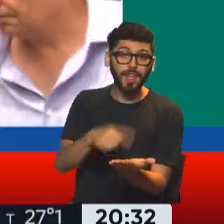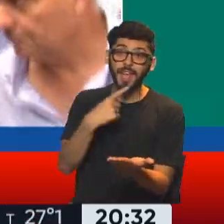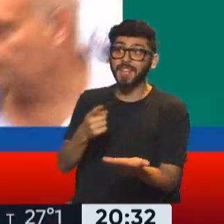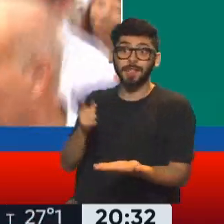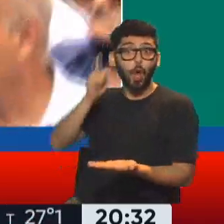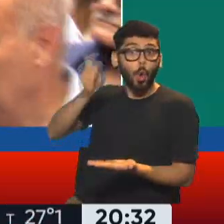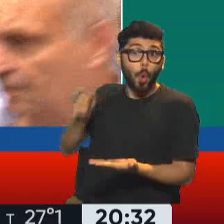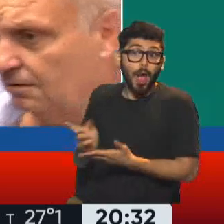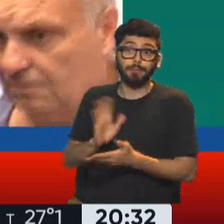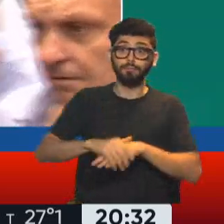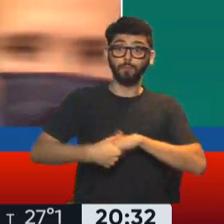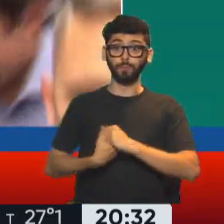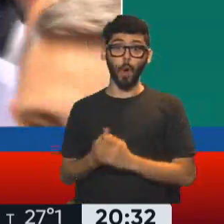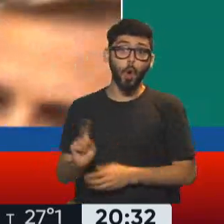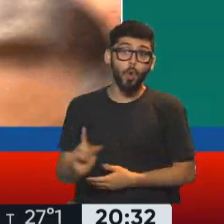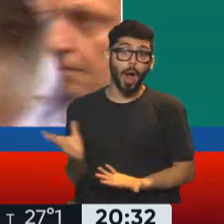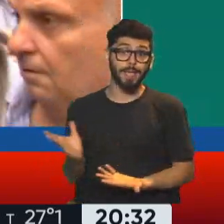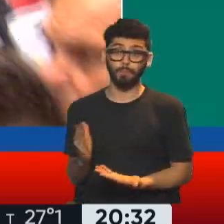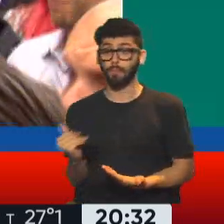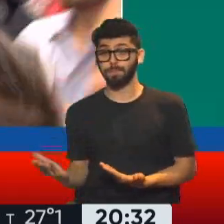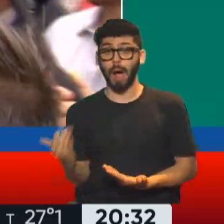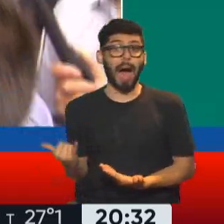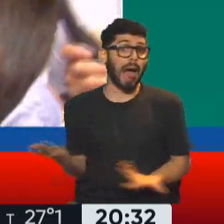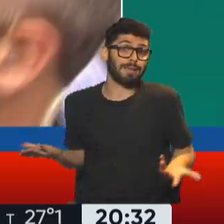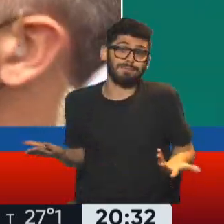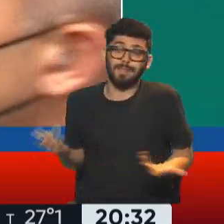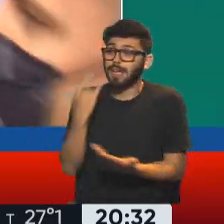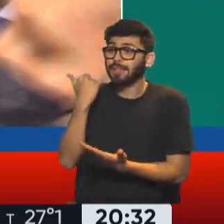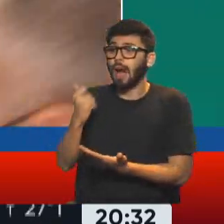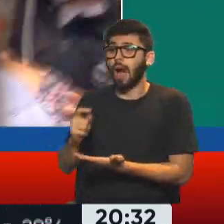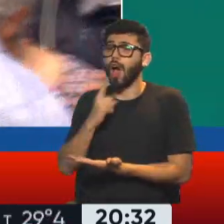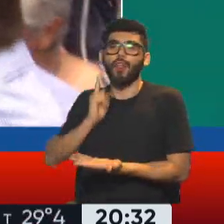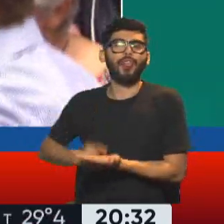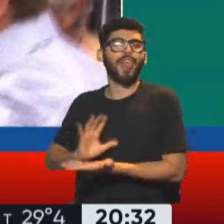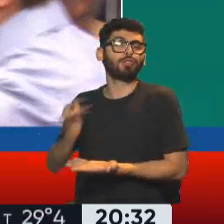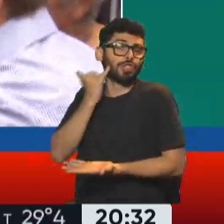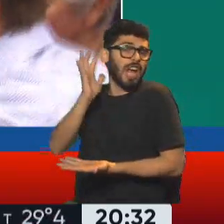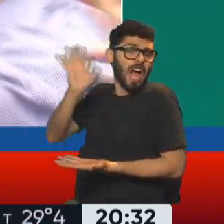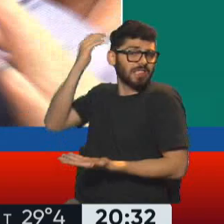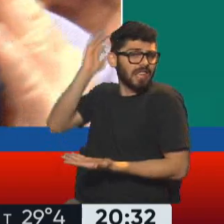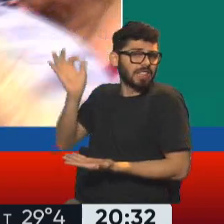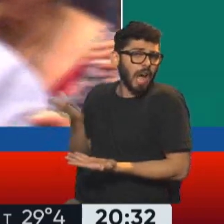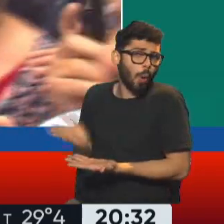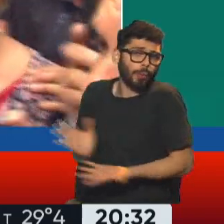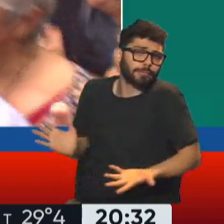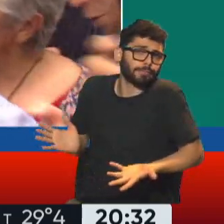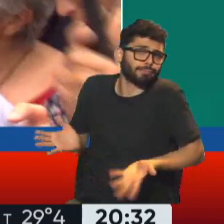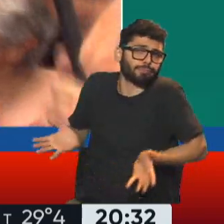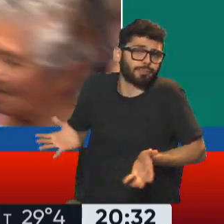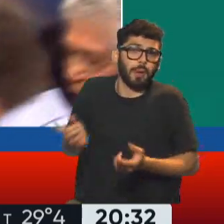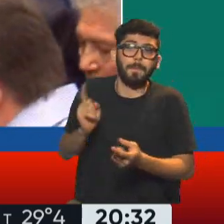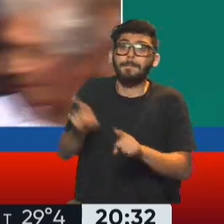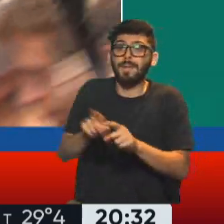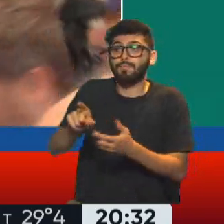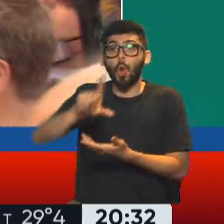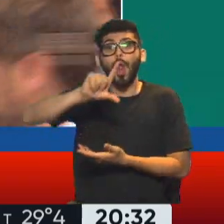que es parcial. Sí. Es lo primero que ha hecho, que es parcial y ya tiene el procesamiento escrito. Lo mismo que dijo el abogado Pablo Lanuse quedó en el escrito presentado